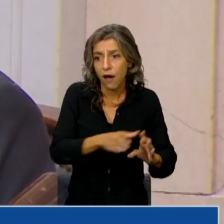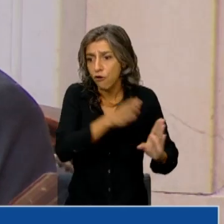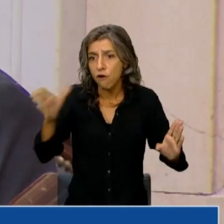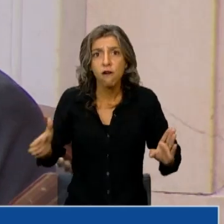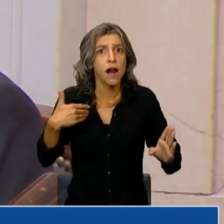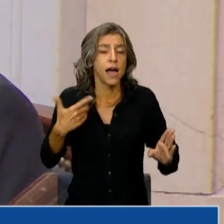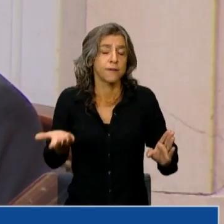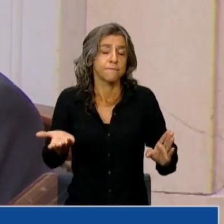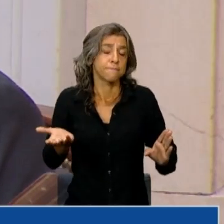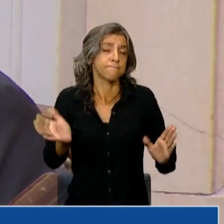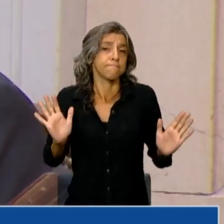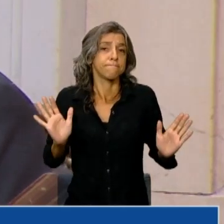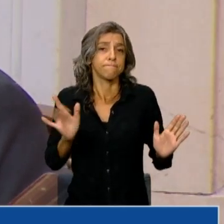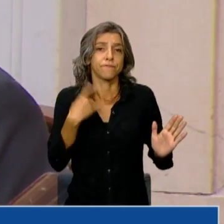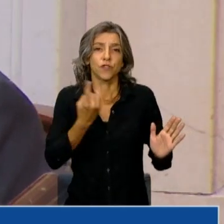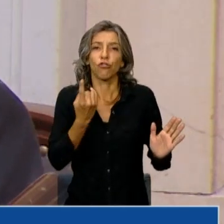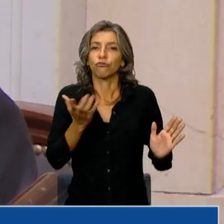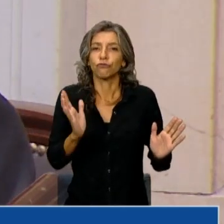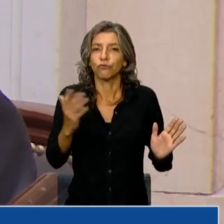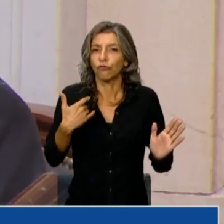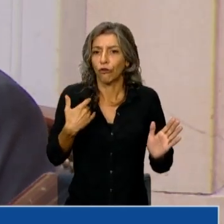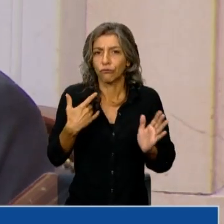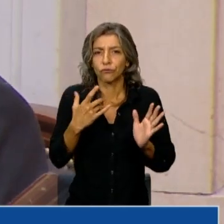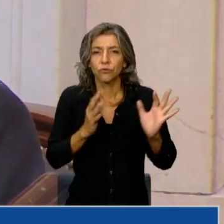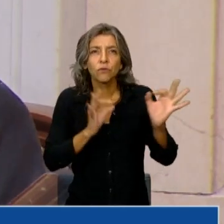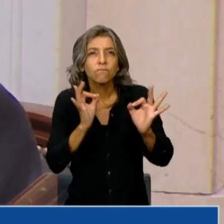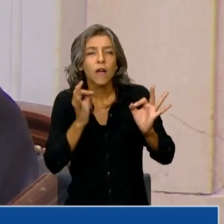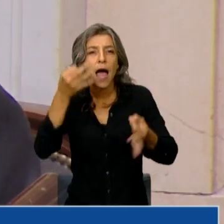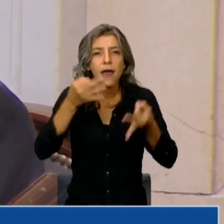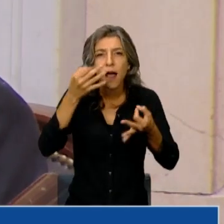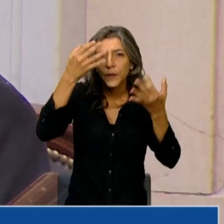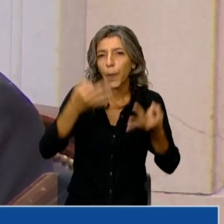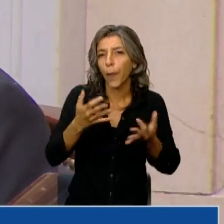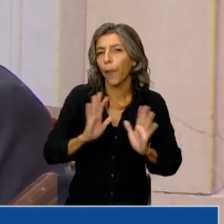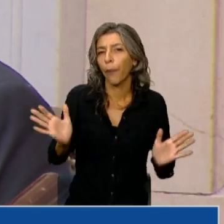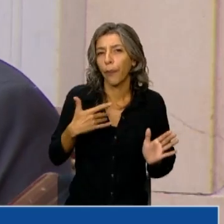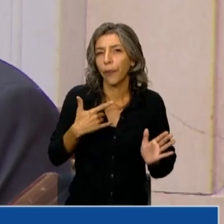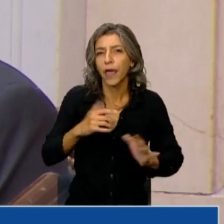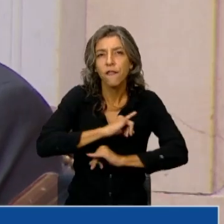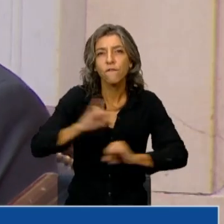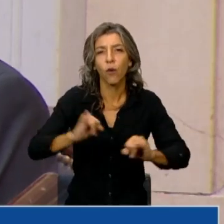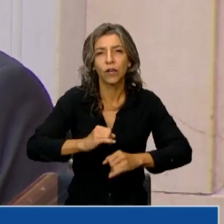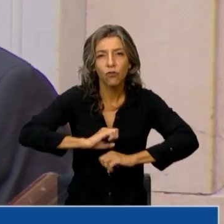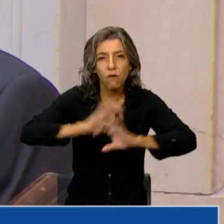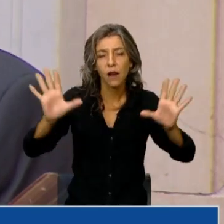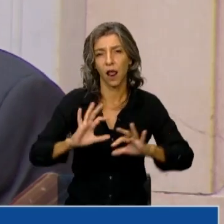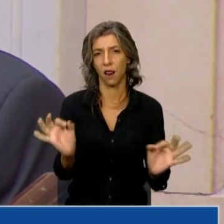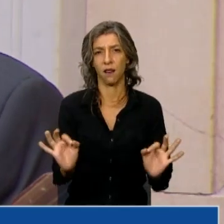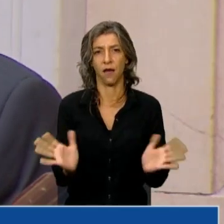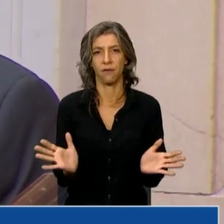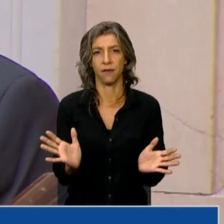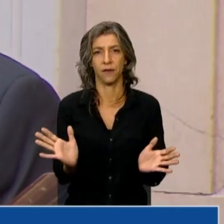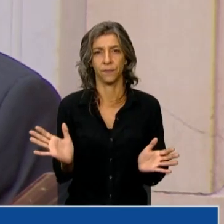viviendo. Se habla demasiado de narcotráfico, pero no se habla de droga. La droga es una matriz